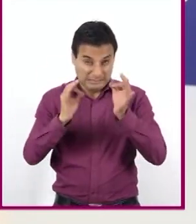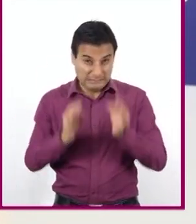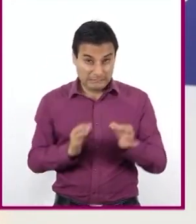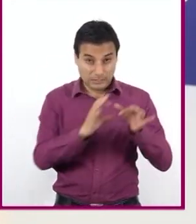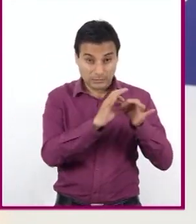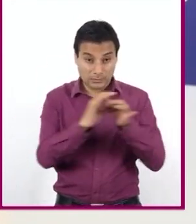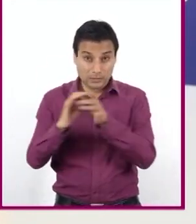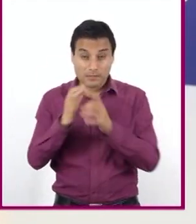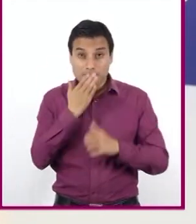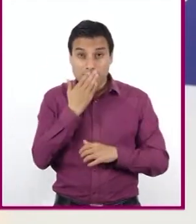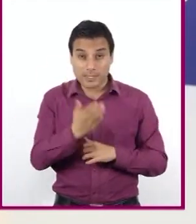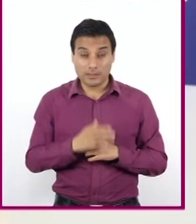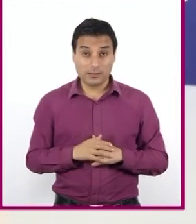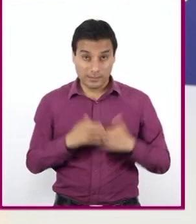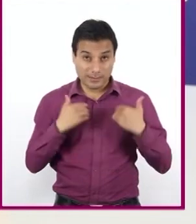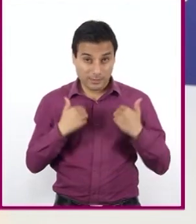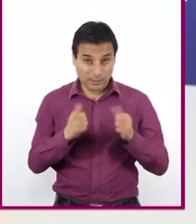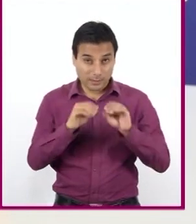y entendible.